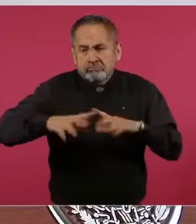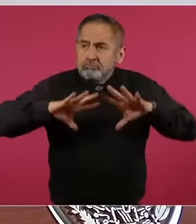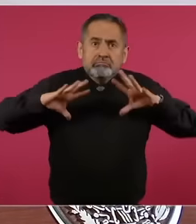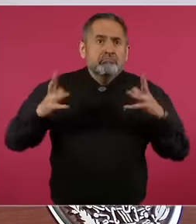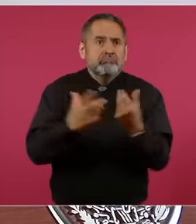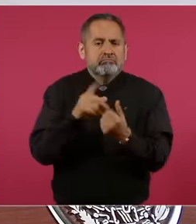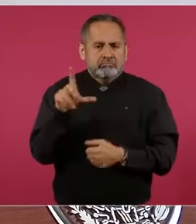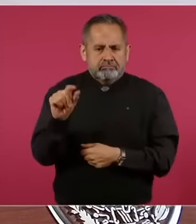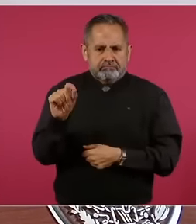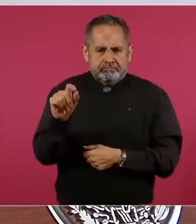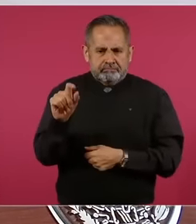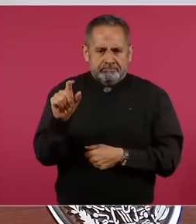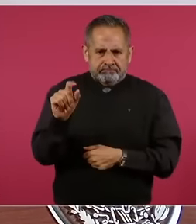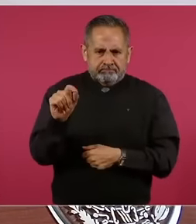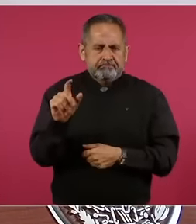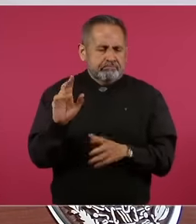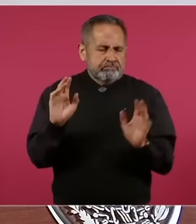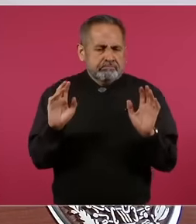20